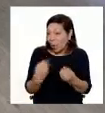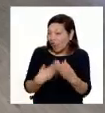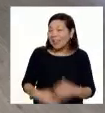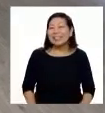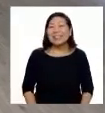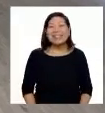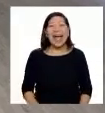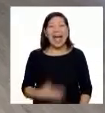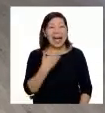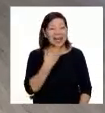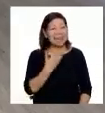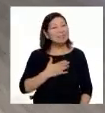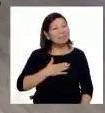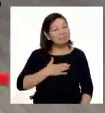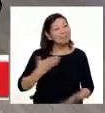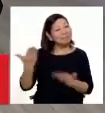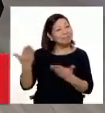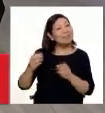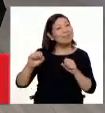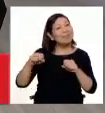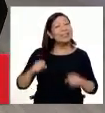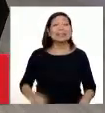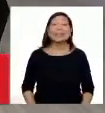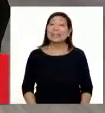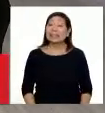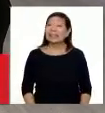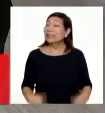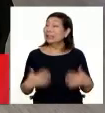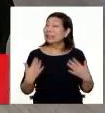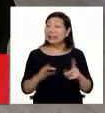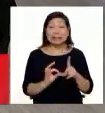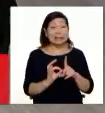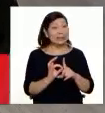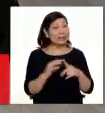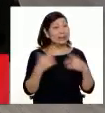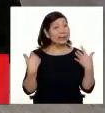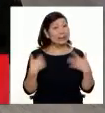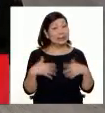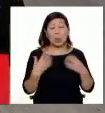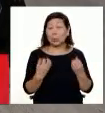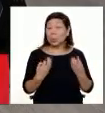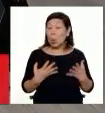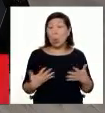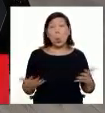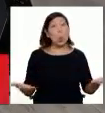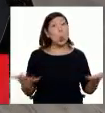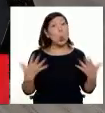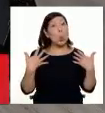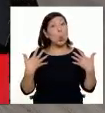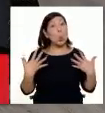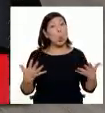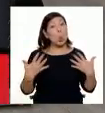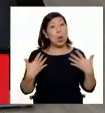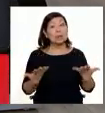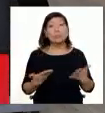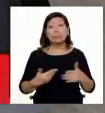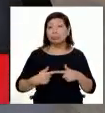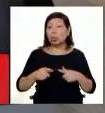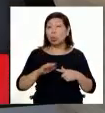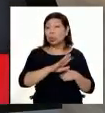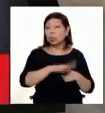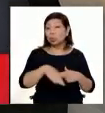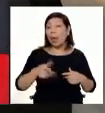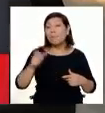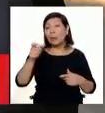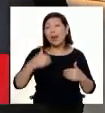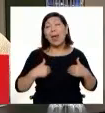Sí, bueno, muchas gracias por la invitación. Y sí, lamentablemente las altas temperaturas están ocasionando golpes de calor, sobre todo en las poblaciones